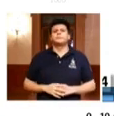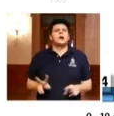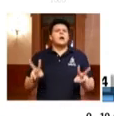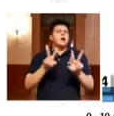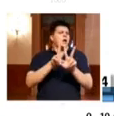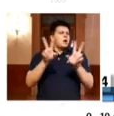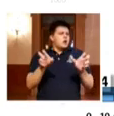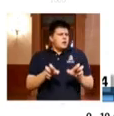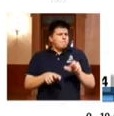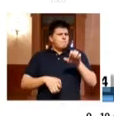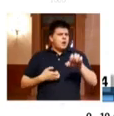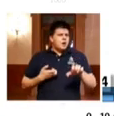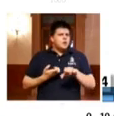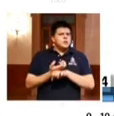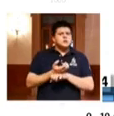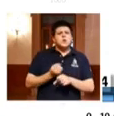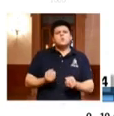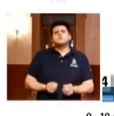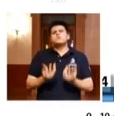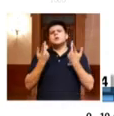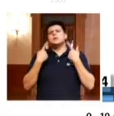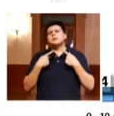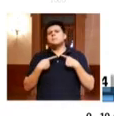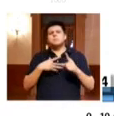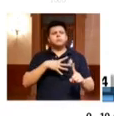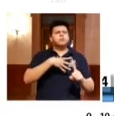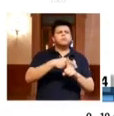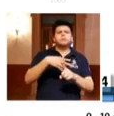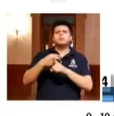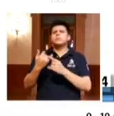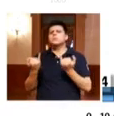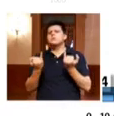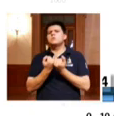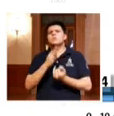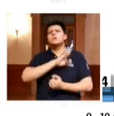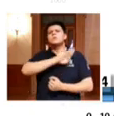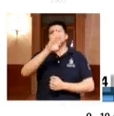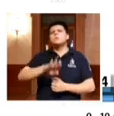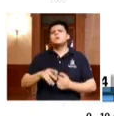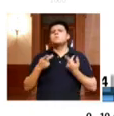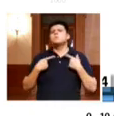Hablando específicamente de casos y defunciones en el estado de Nuevo León,